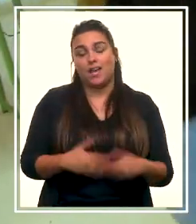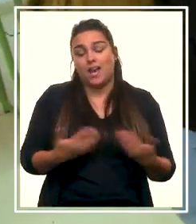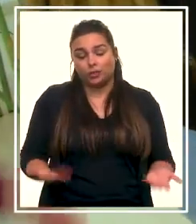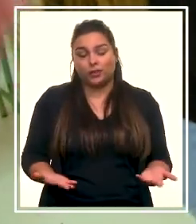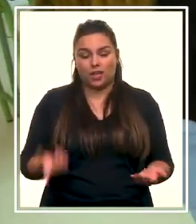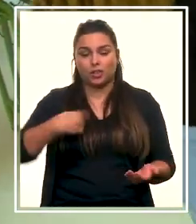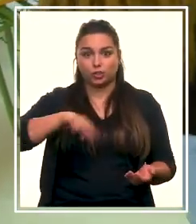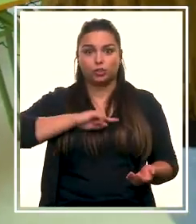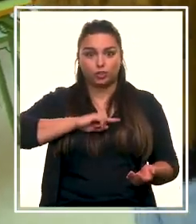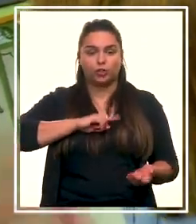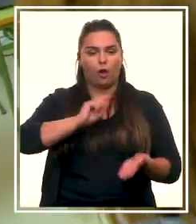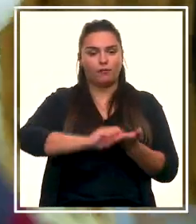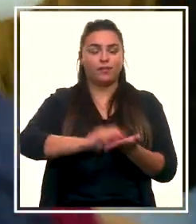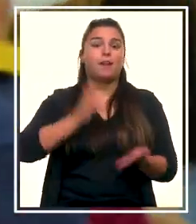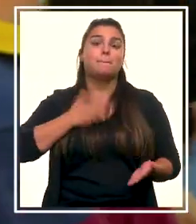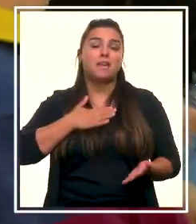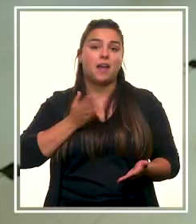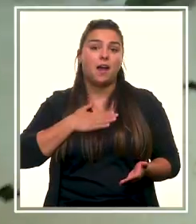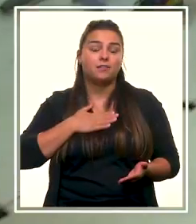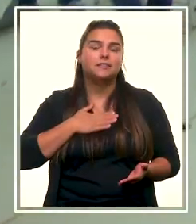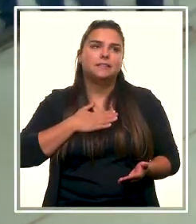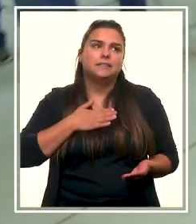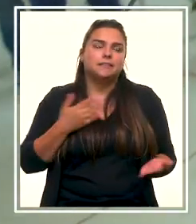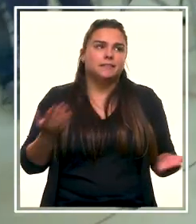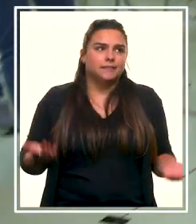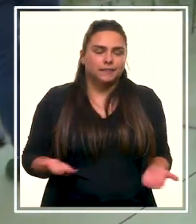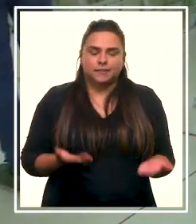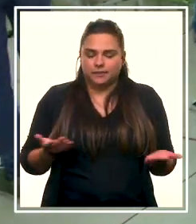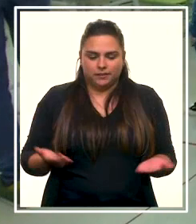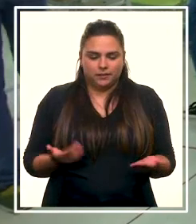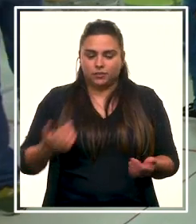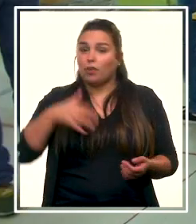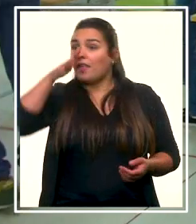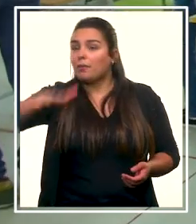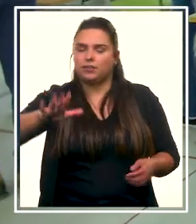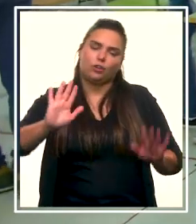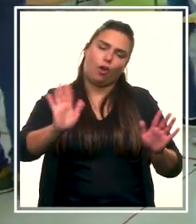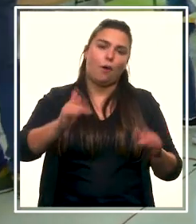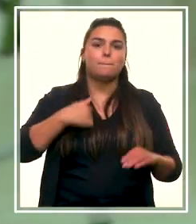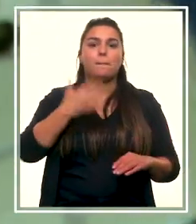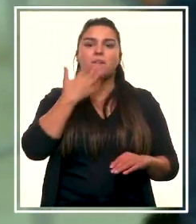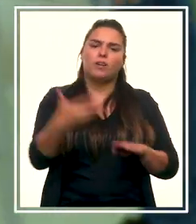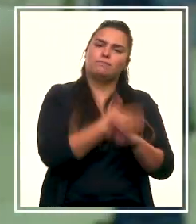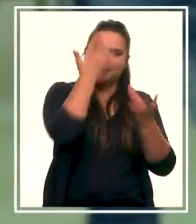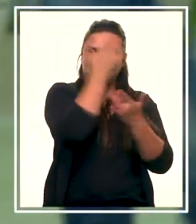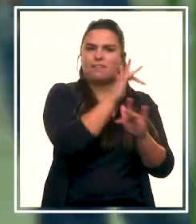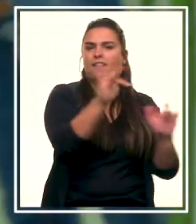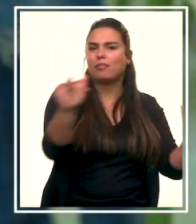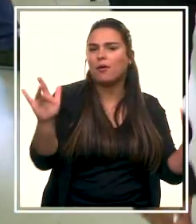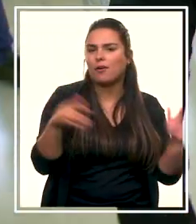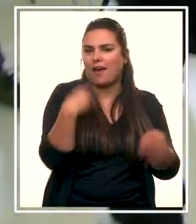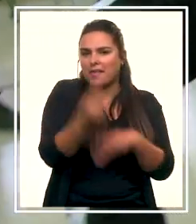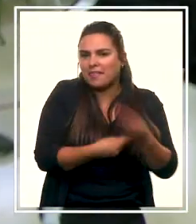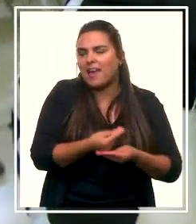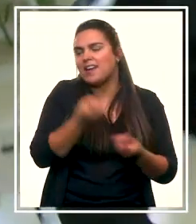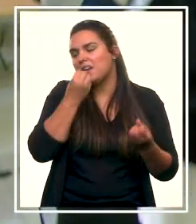desde nuestra oficina no queremos ir, digamos, a denunciarlo, pero sí preferimos sensibilizar y que,